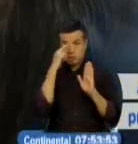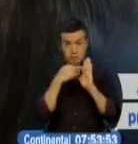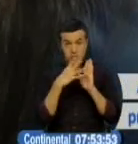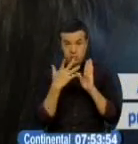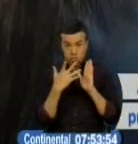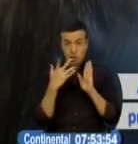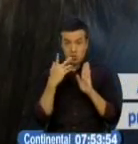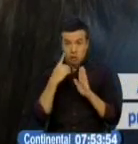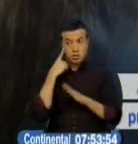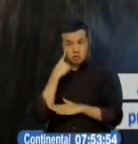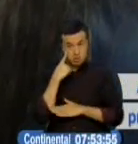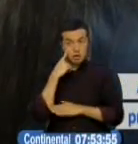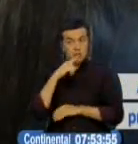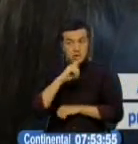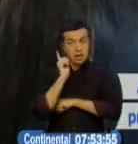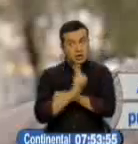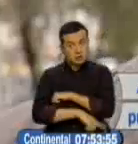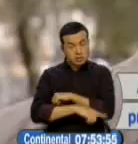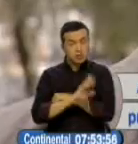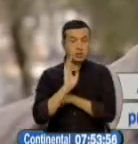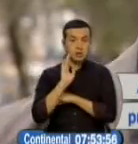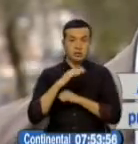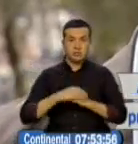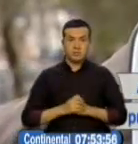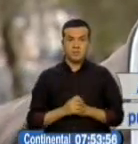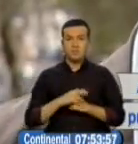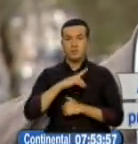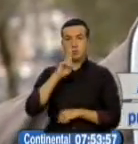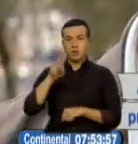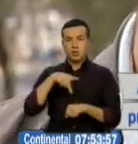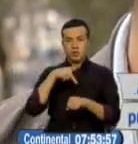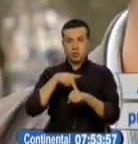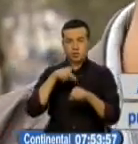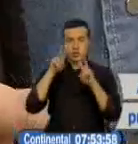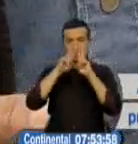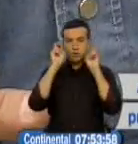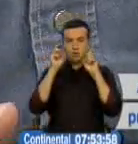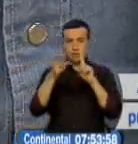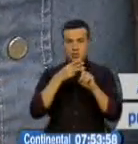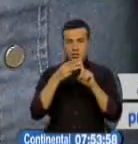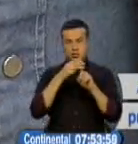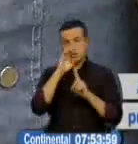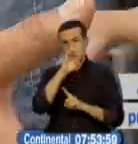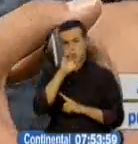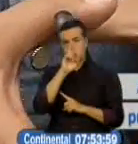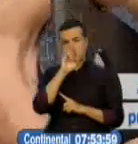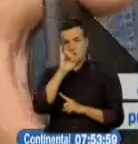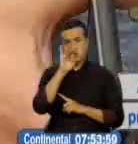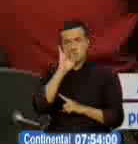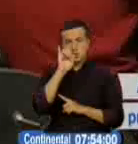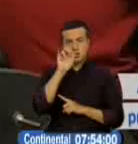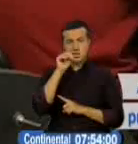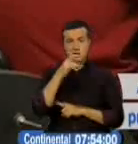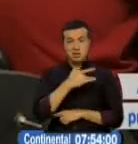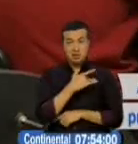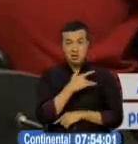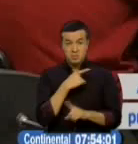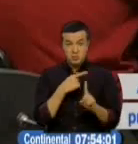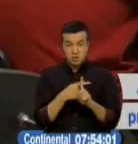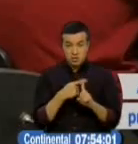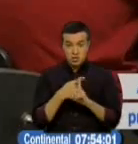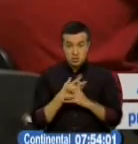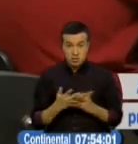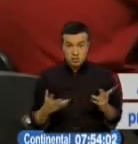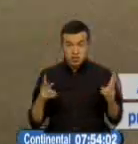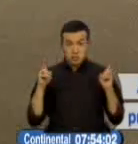en las figuras de contravención o delito. El académico y experto en redes sociales, Cristian Espinosa, no es tan optimista respecto a los